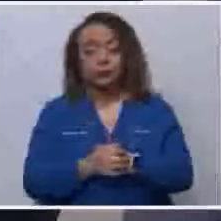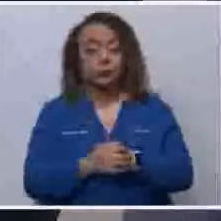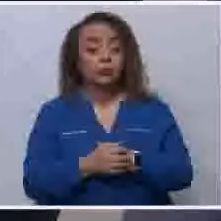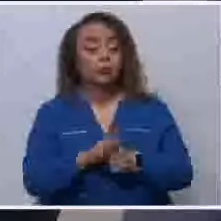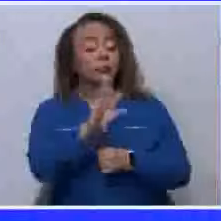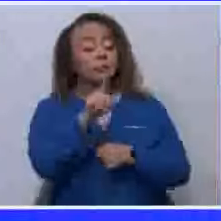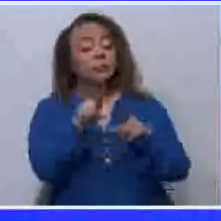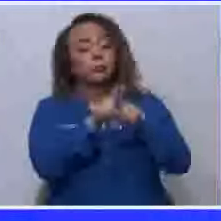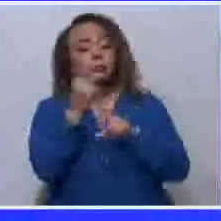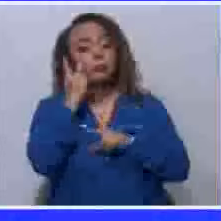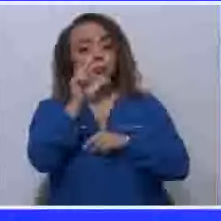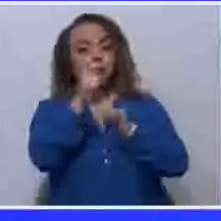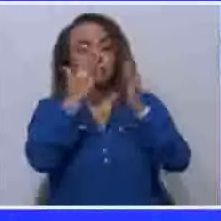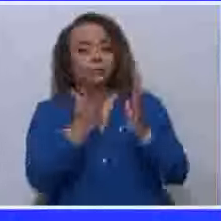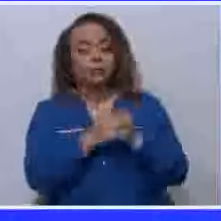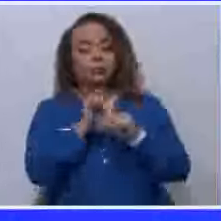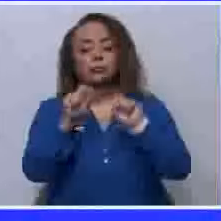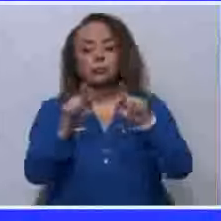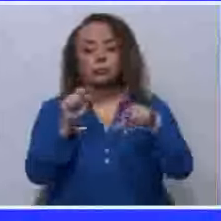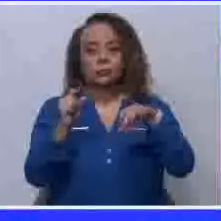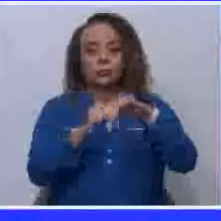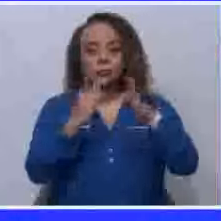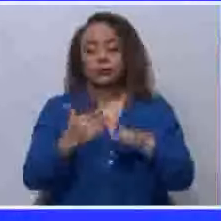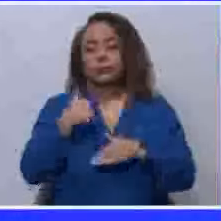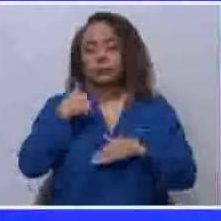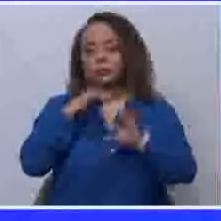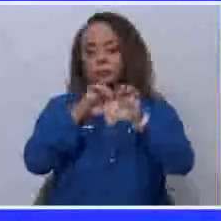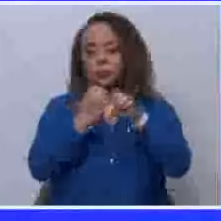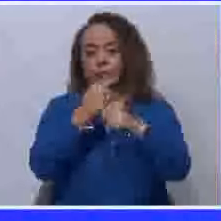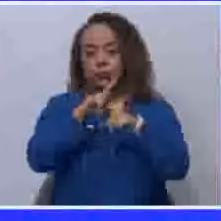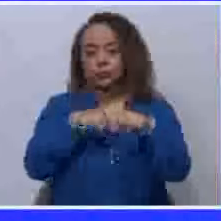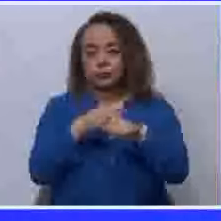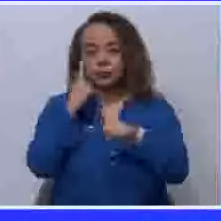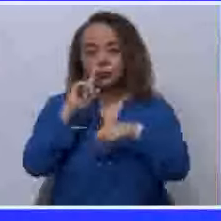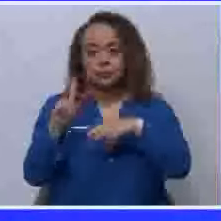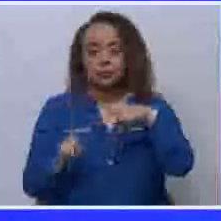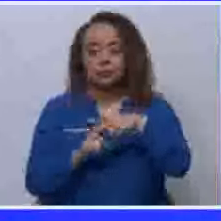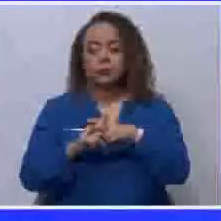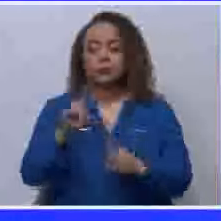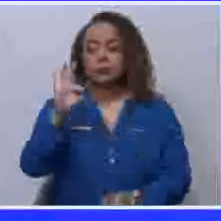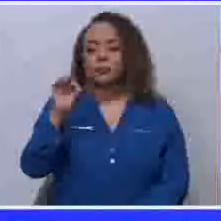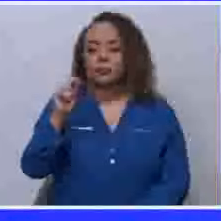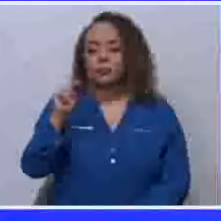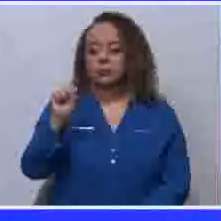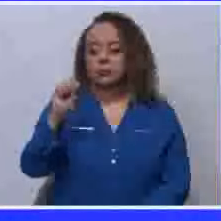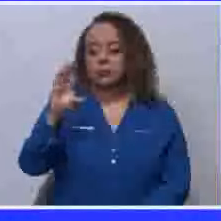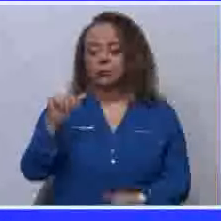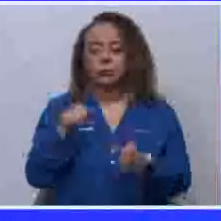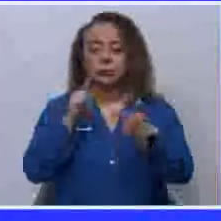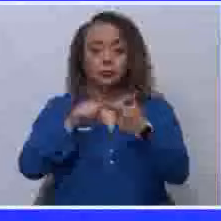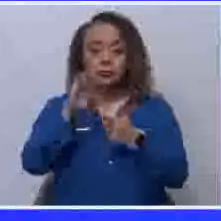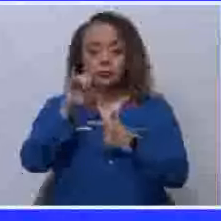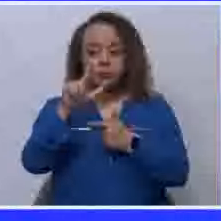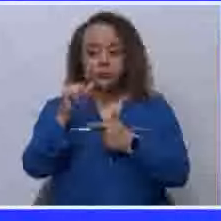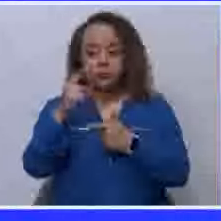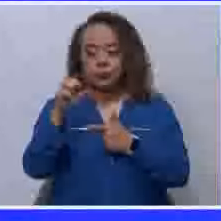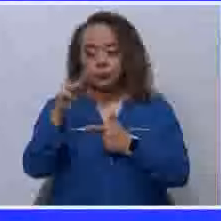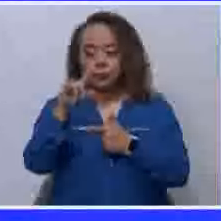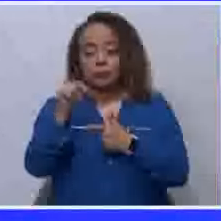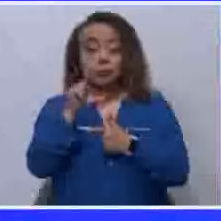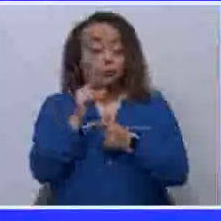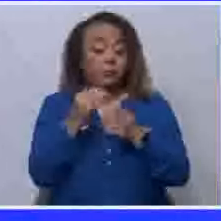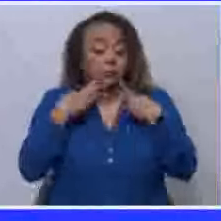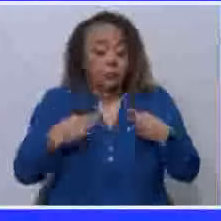vamos a otros jugadores delanteros, goleadores que ha tenido la selección, por ejemplo, ahí aparece un Rolando Fonseca. La Bala Gómez, que no es el biotipo